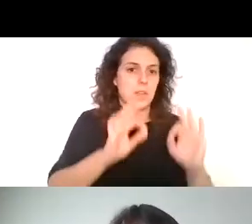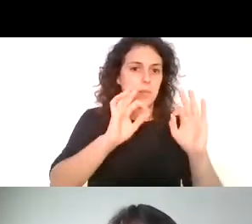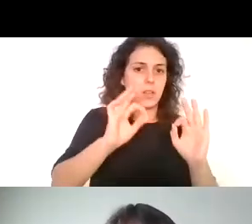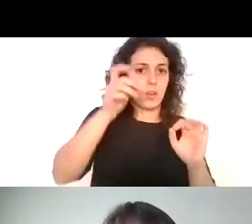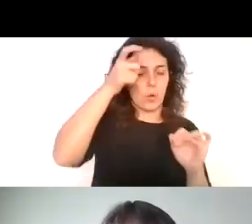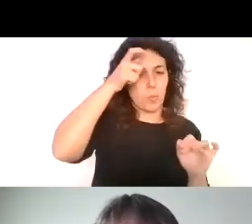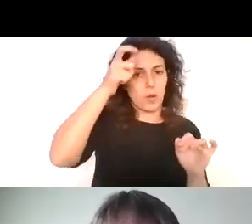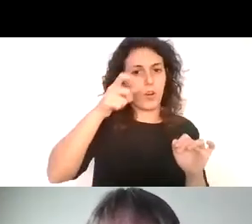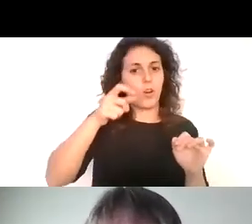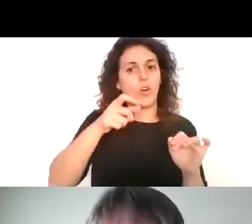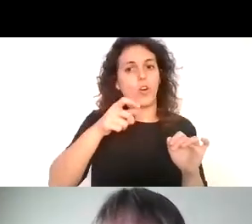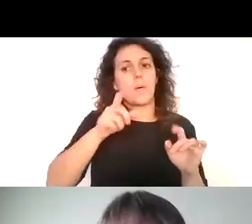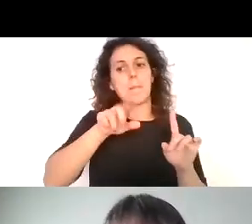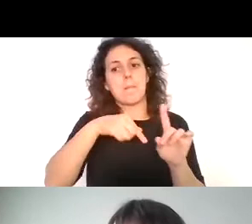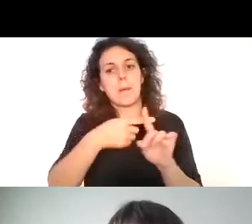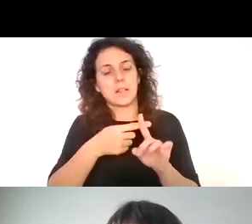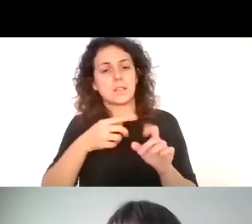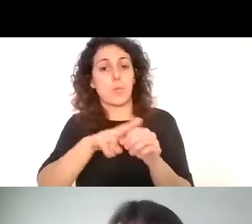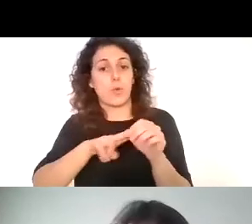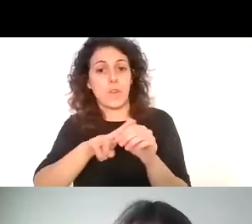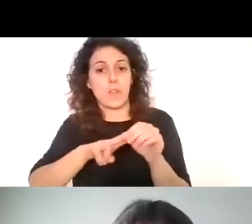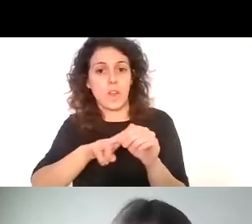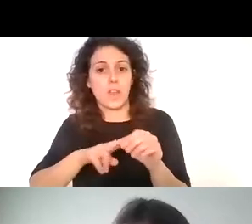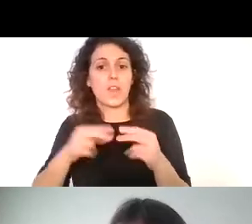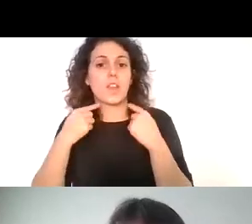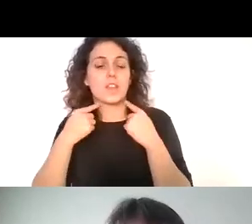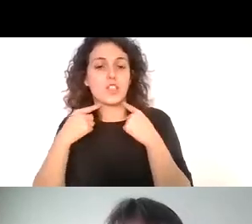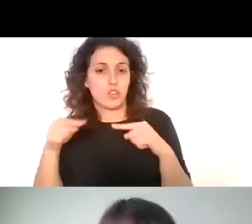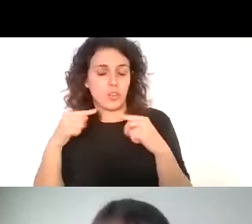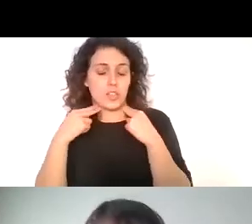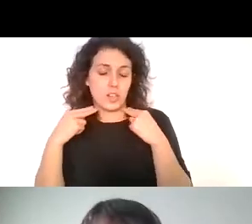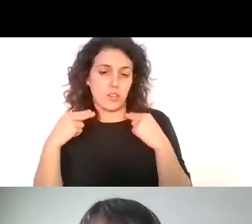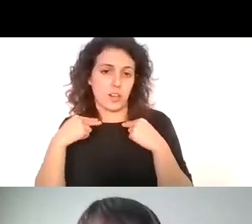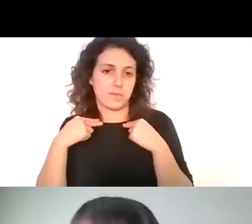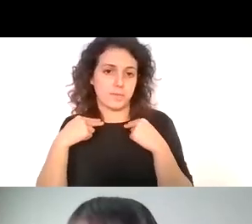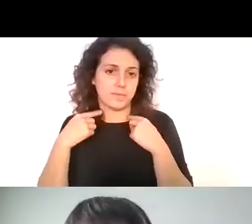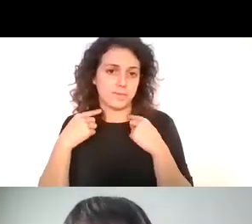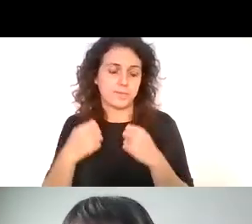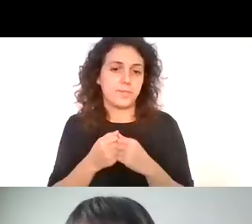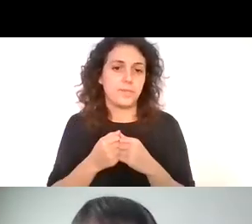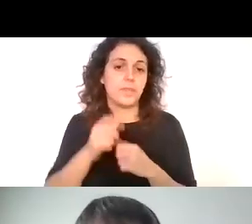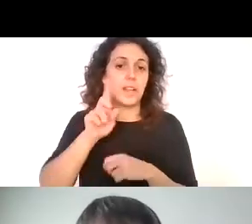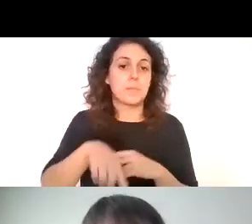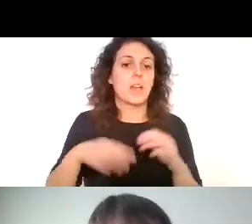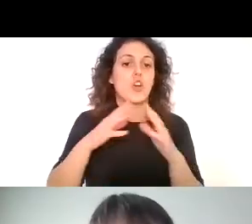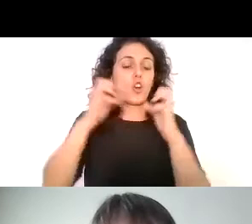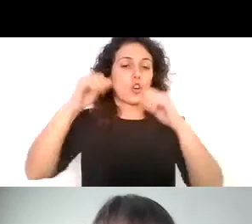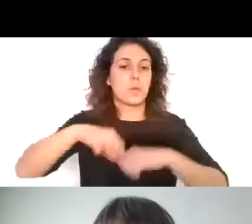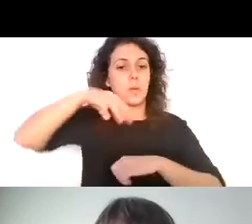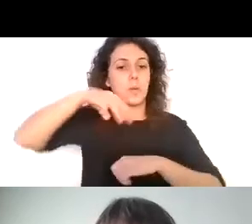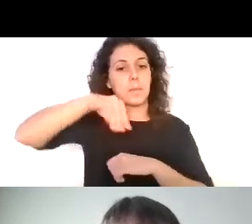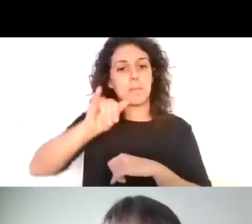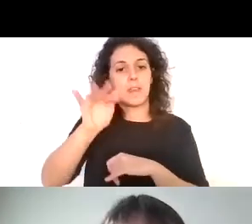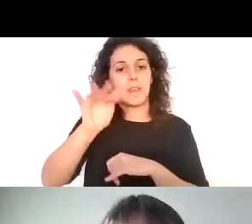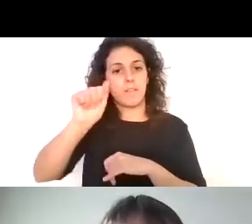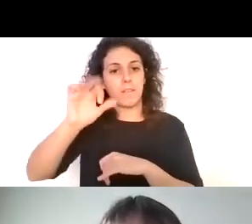Empordà como provincia de Girona, y pues ya hemos hecho convenio y firmado convenio con MIFAS y hemos ya llevado a cabo acciones con ellos, que